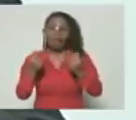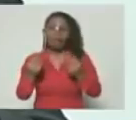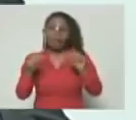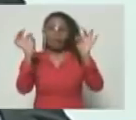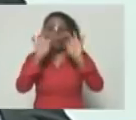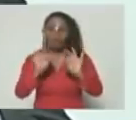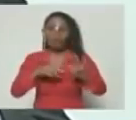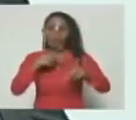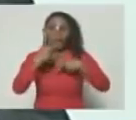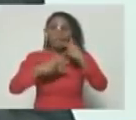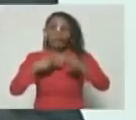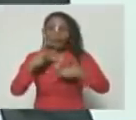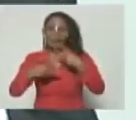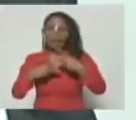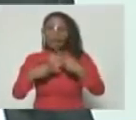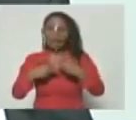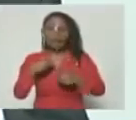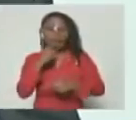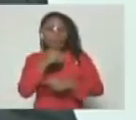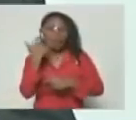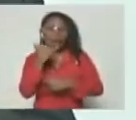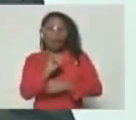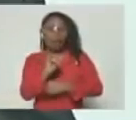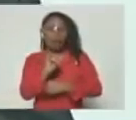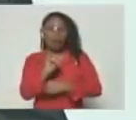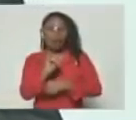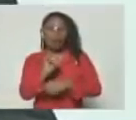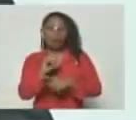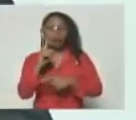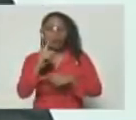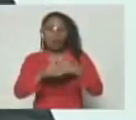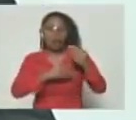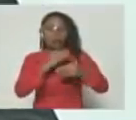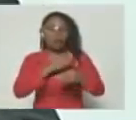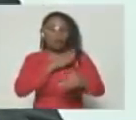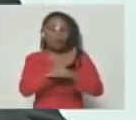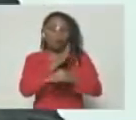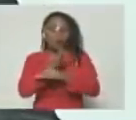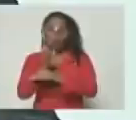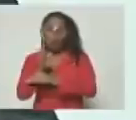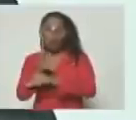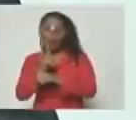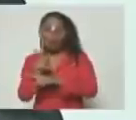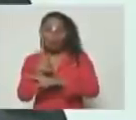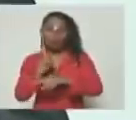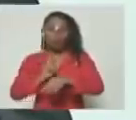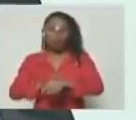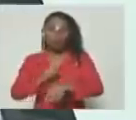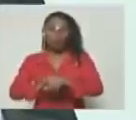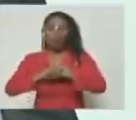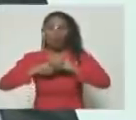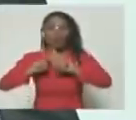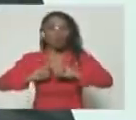político. ¿Entiende? Si tiene que hacer un viraje, presidente, tiene que hacerlo. Estos son momentos distintos al inicio